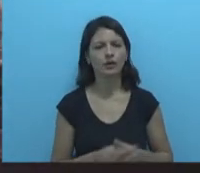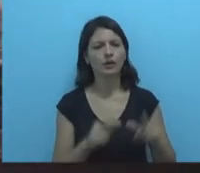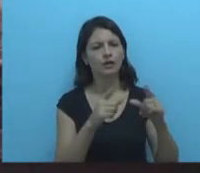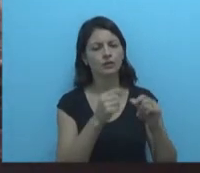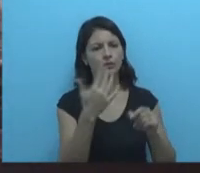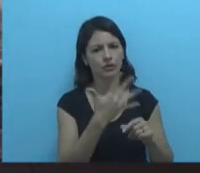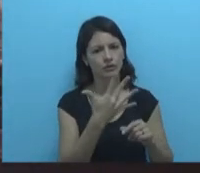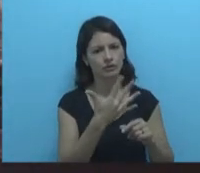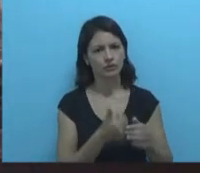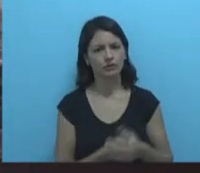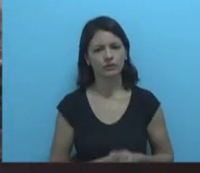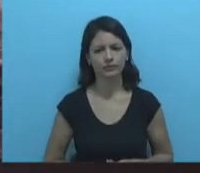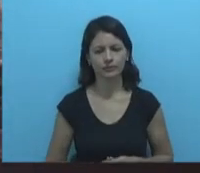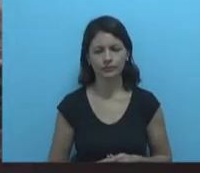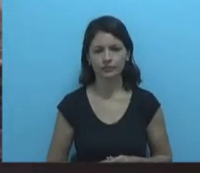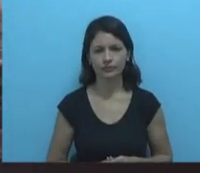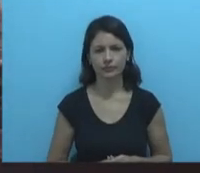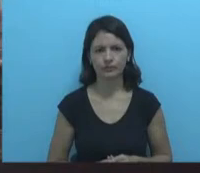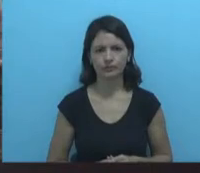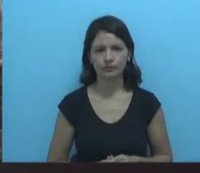Artículo quinto.